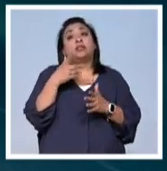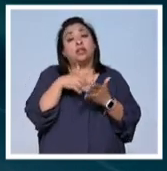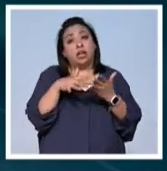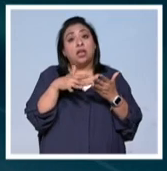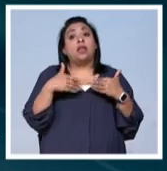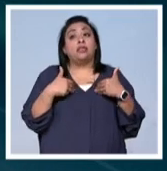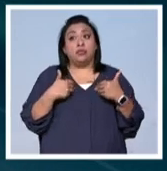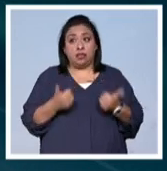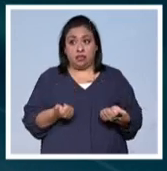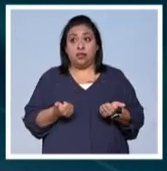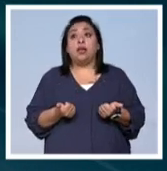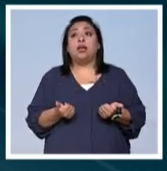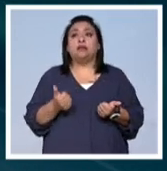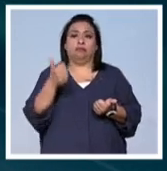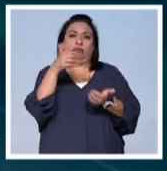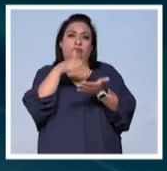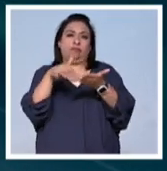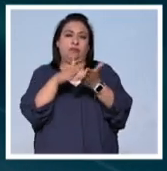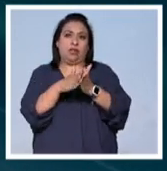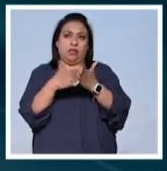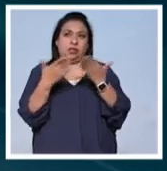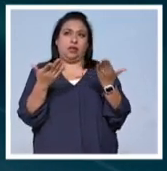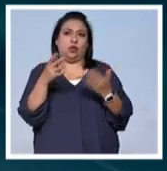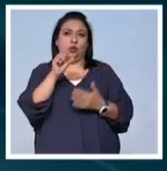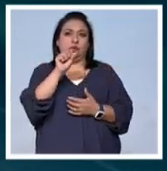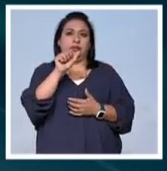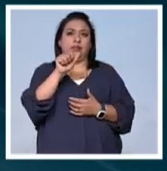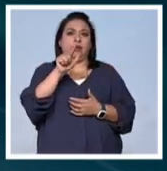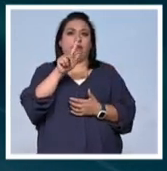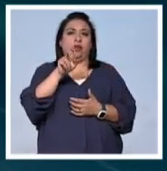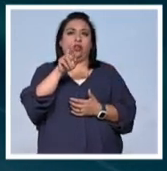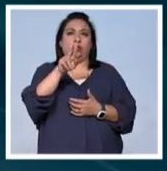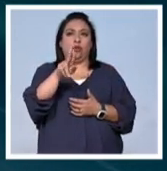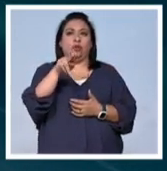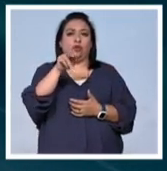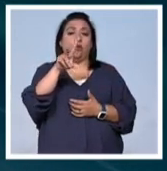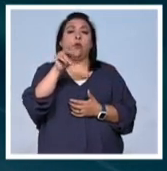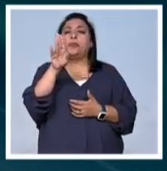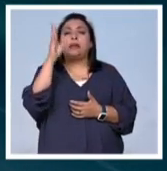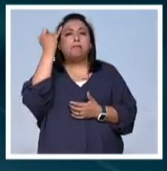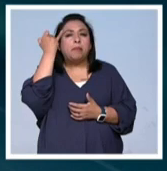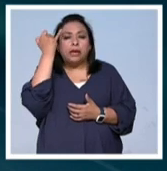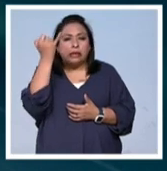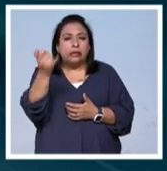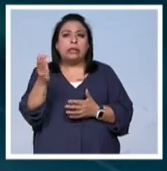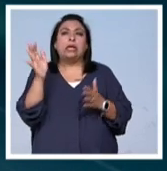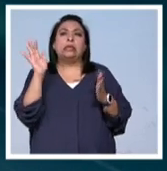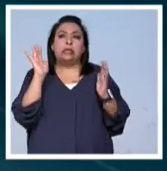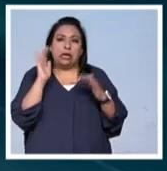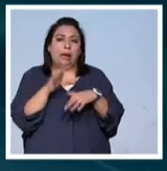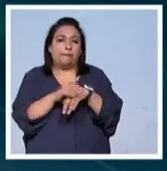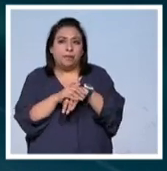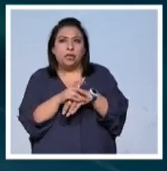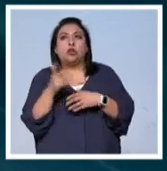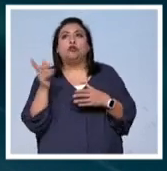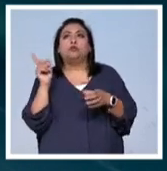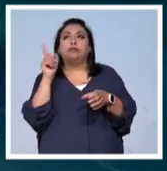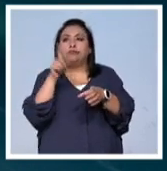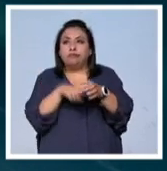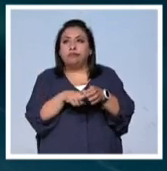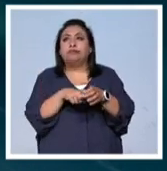y entendernos a través de la literatura de Salvador no Y bueno pues es que imagínate Rafa imaginen amigos pertenecer